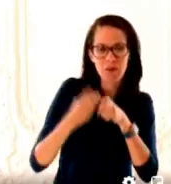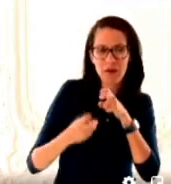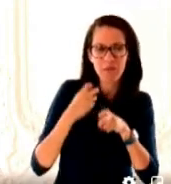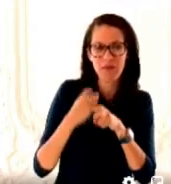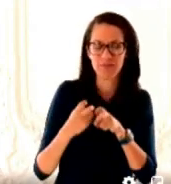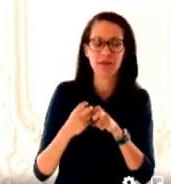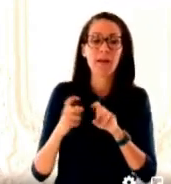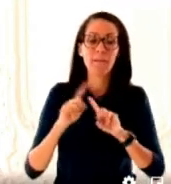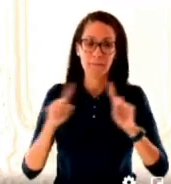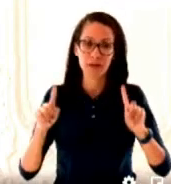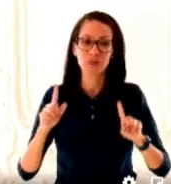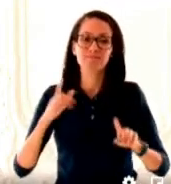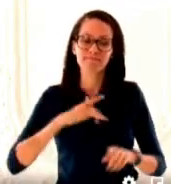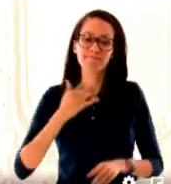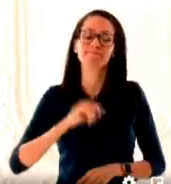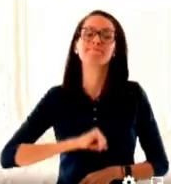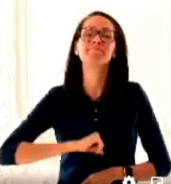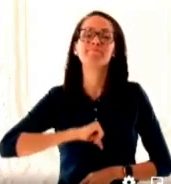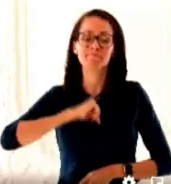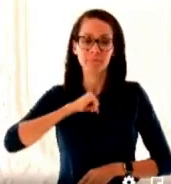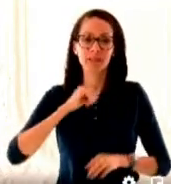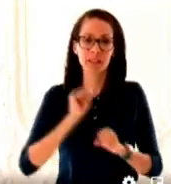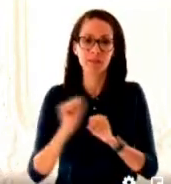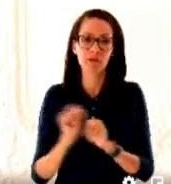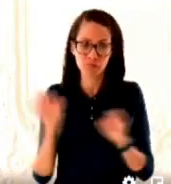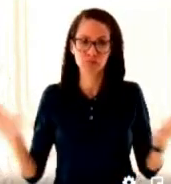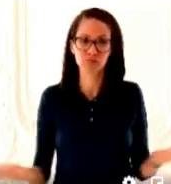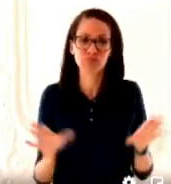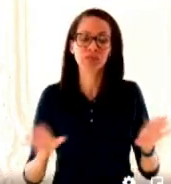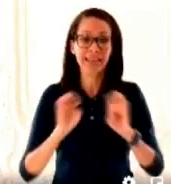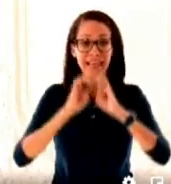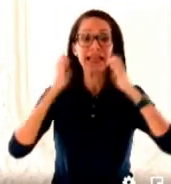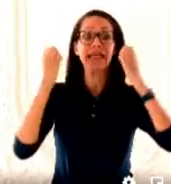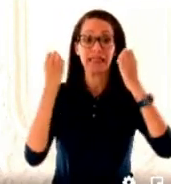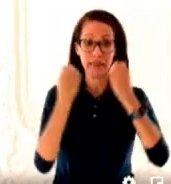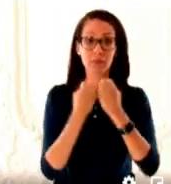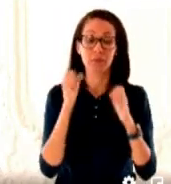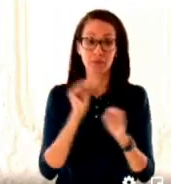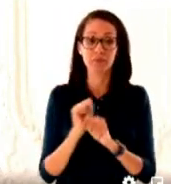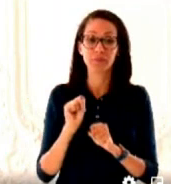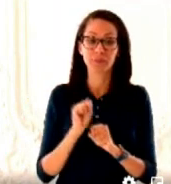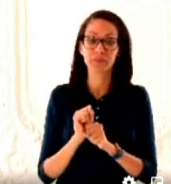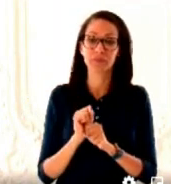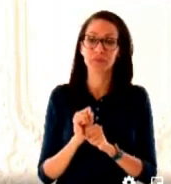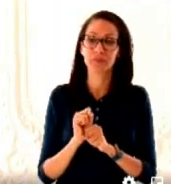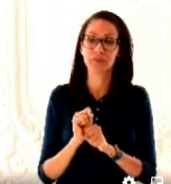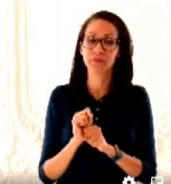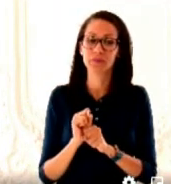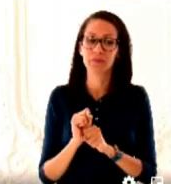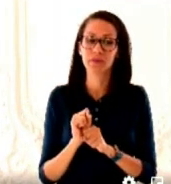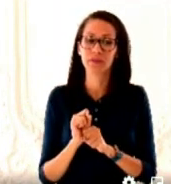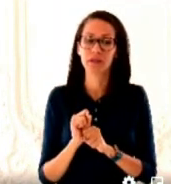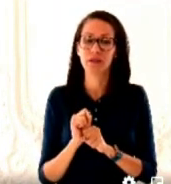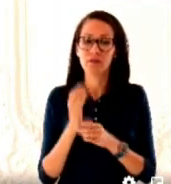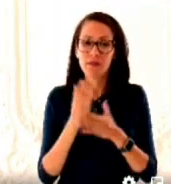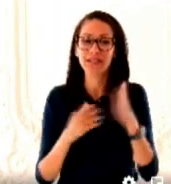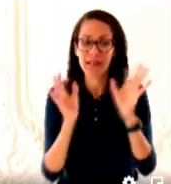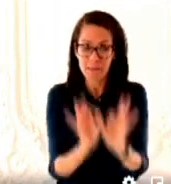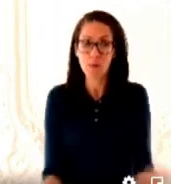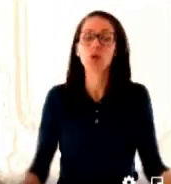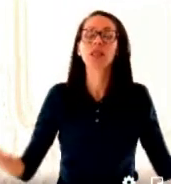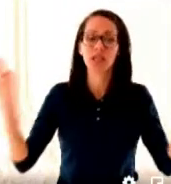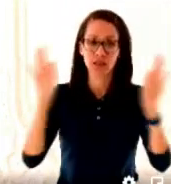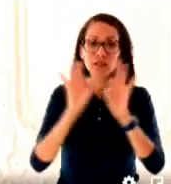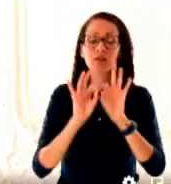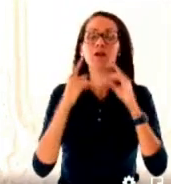Pero me siento sumamente orgulloso del trabajo realizado y del equipo de trabajo que fue parte esencial para lograr